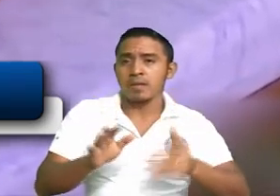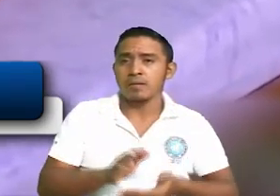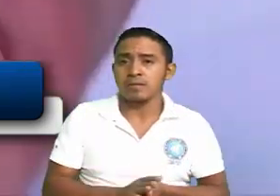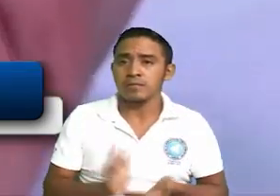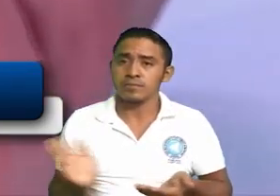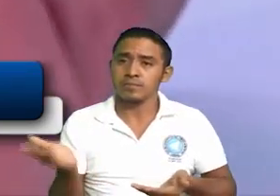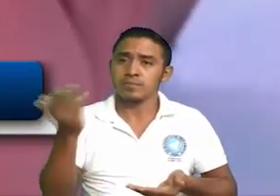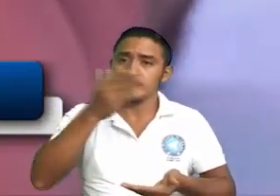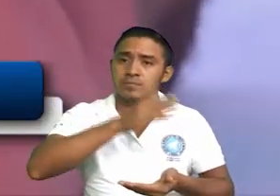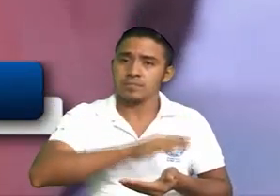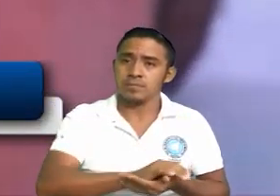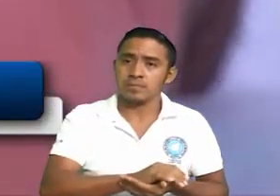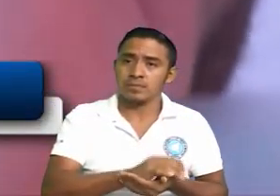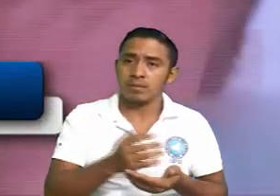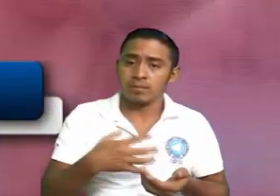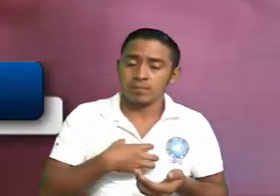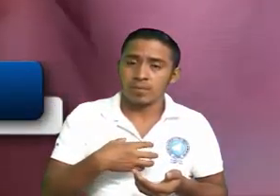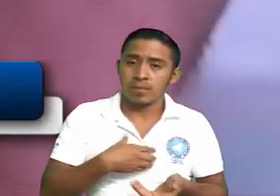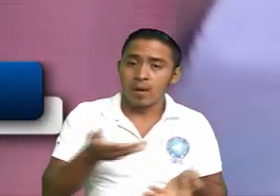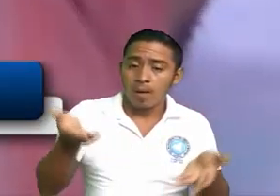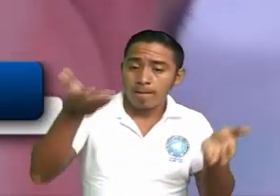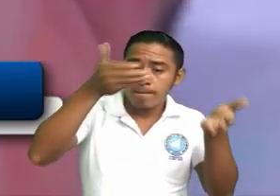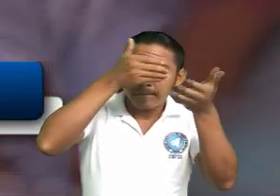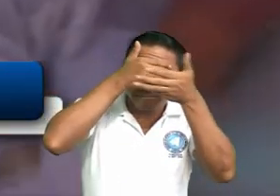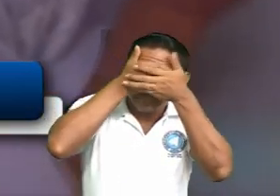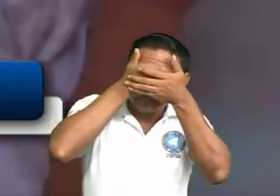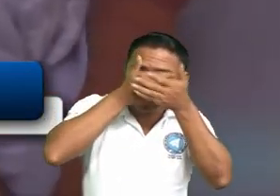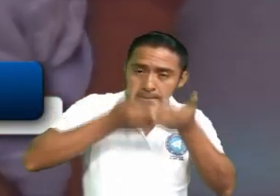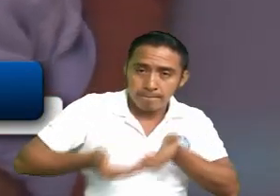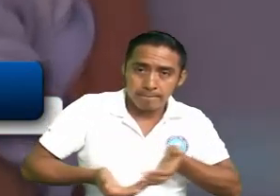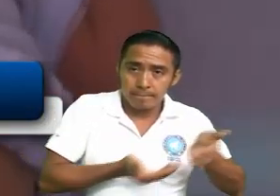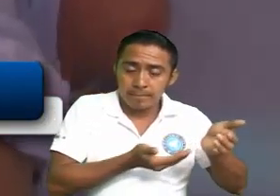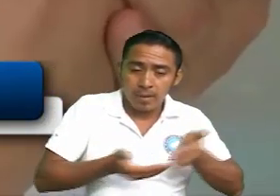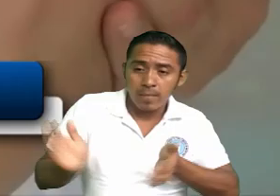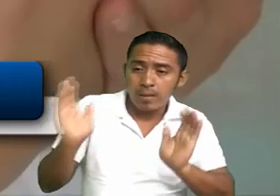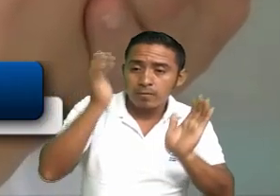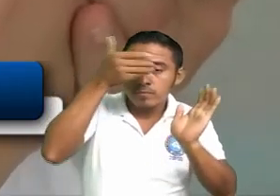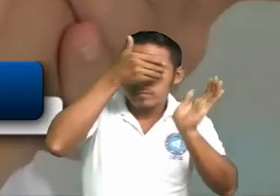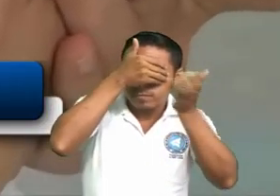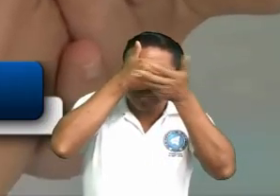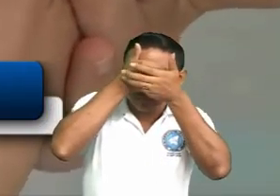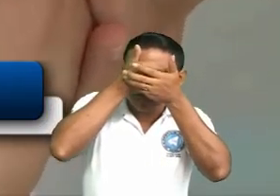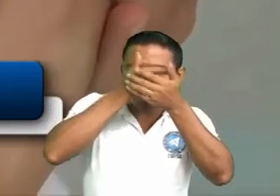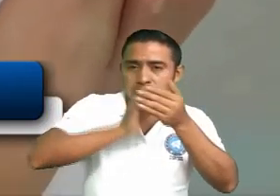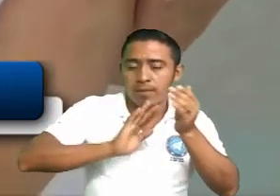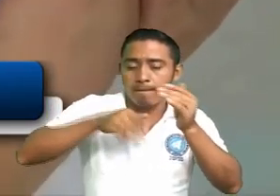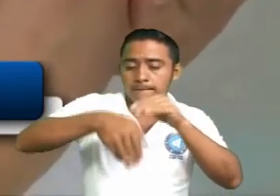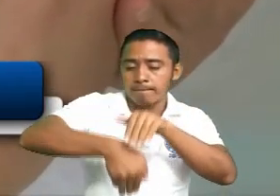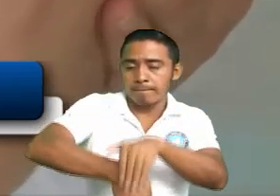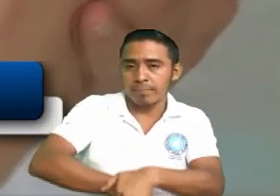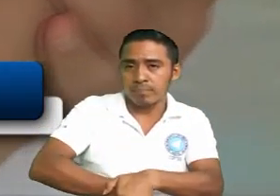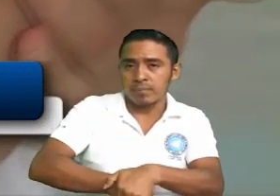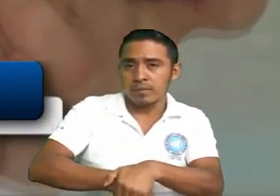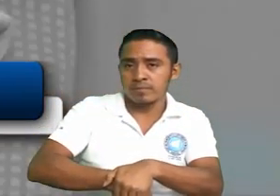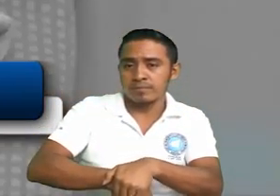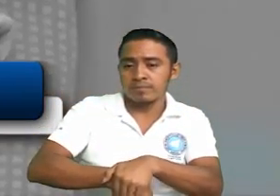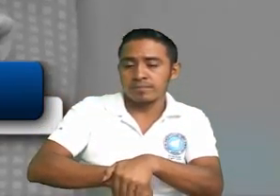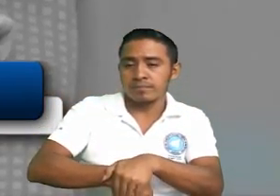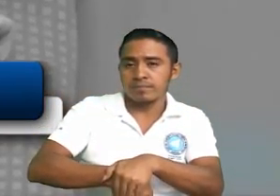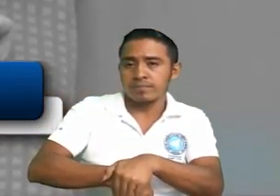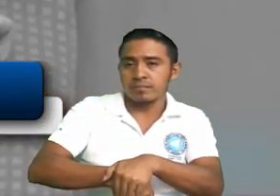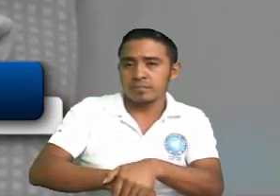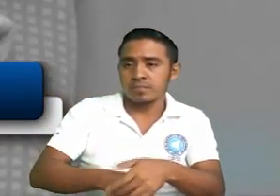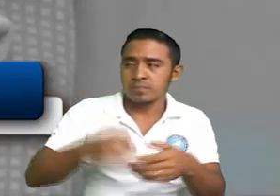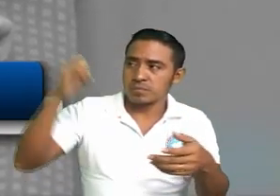del bebé con la mamá, entonces, ese bebé, la recomendación es que se exponga al sol por lo menos 30